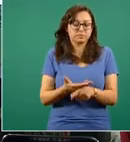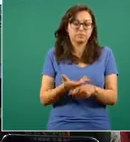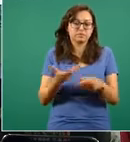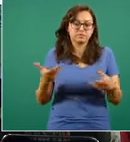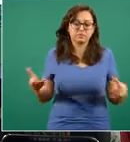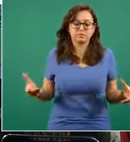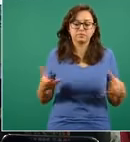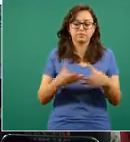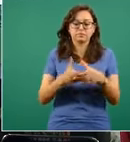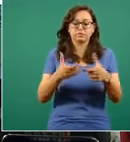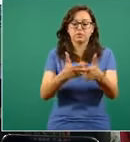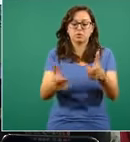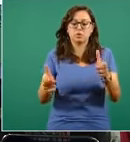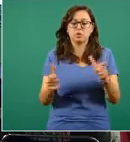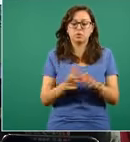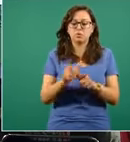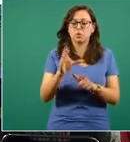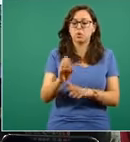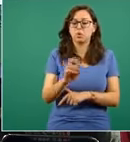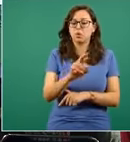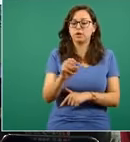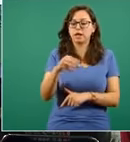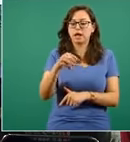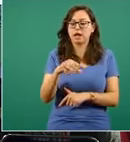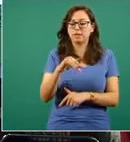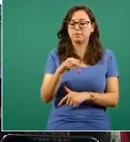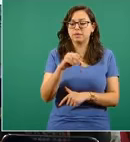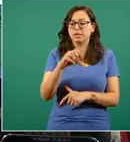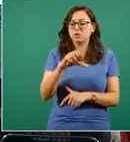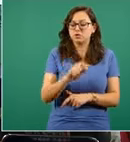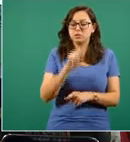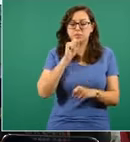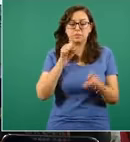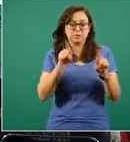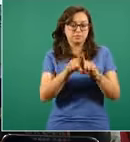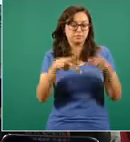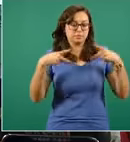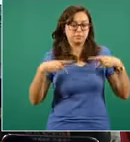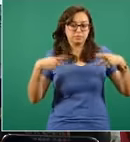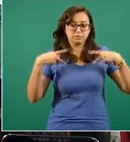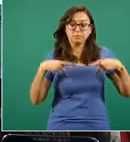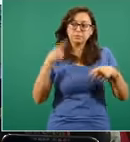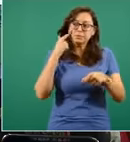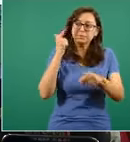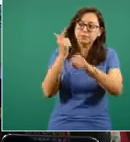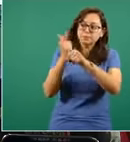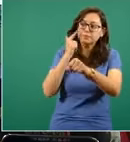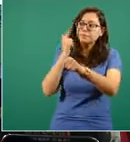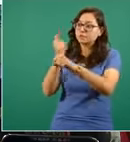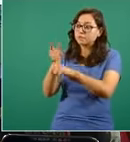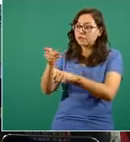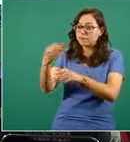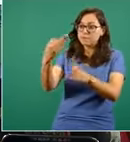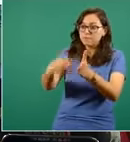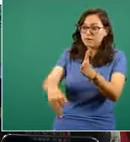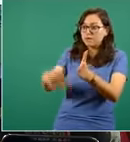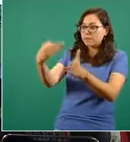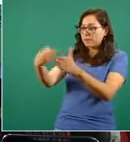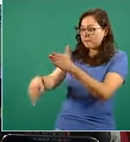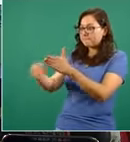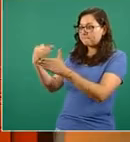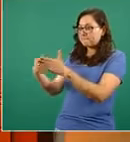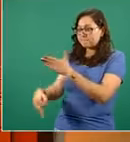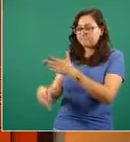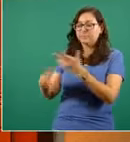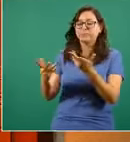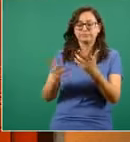estrategia Correcaminos y de los integrantes que conforman la brigada Correcaminos, en donde van a poder identificarlos o las personas acercarse a